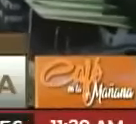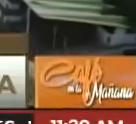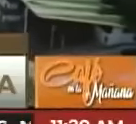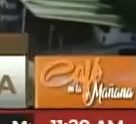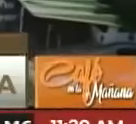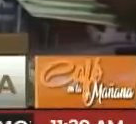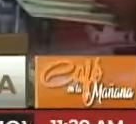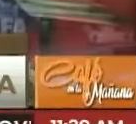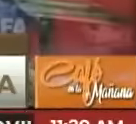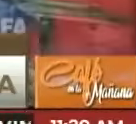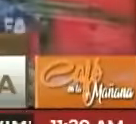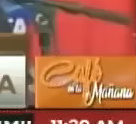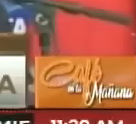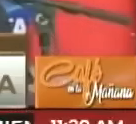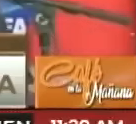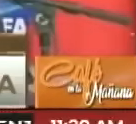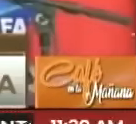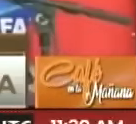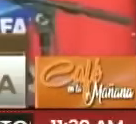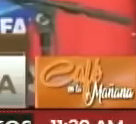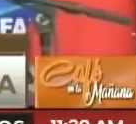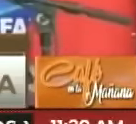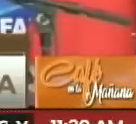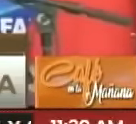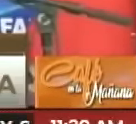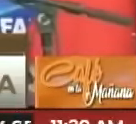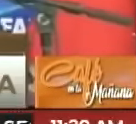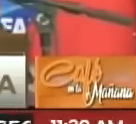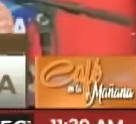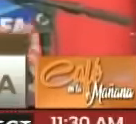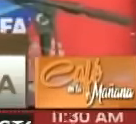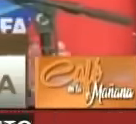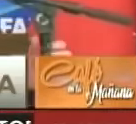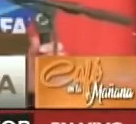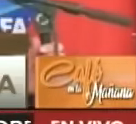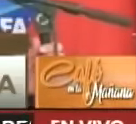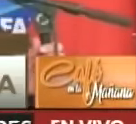Para el Ministerio Público y para